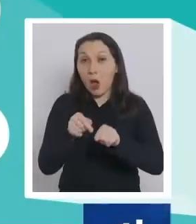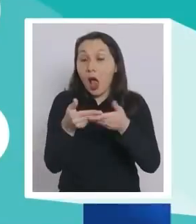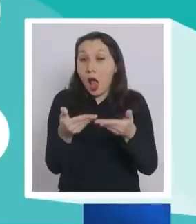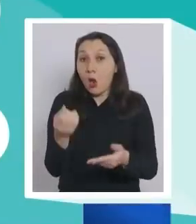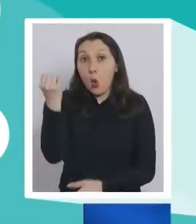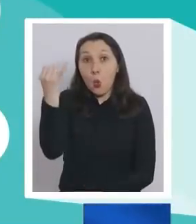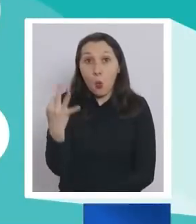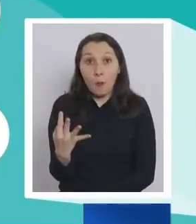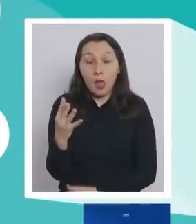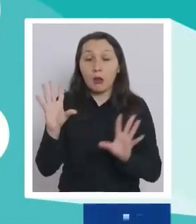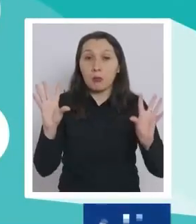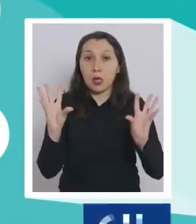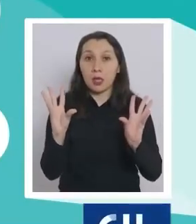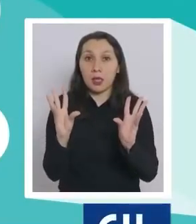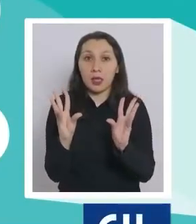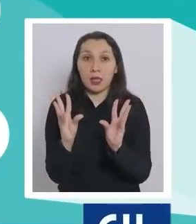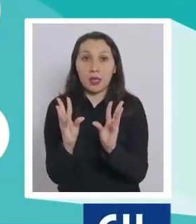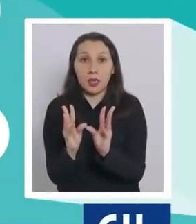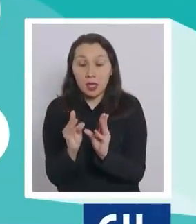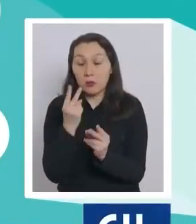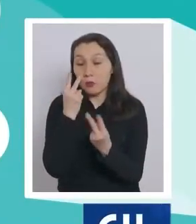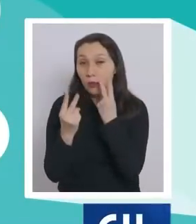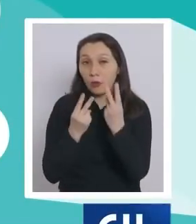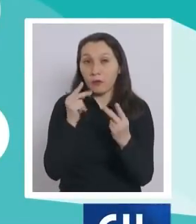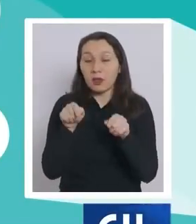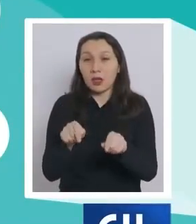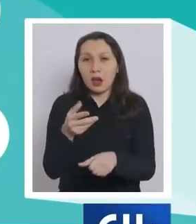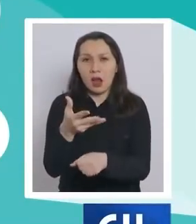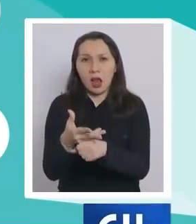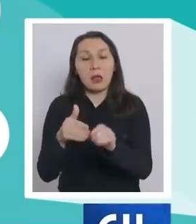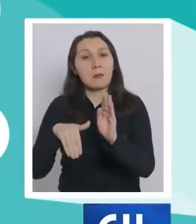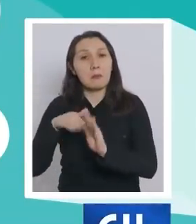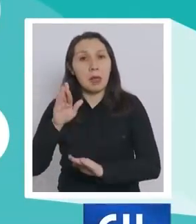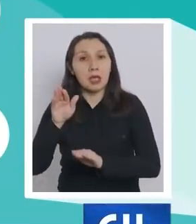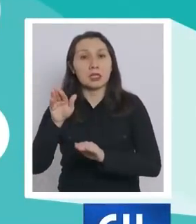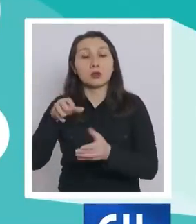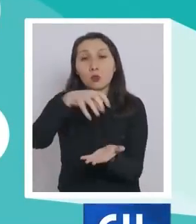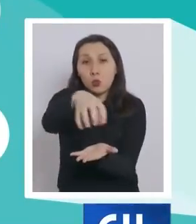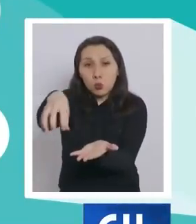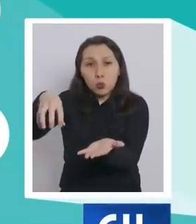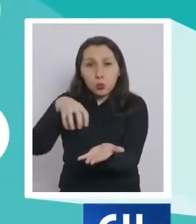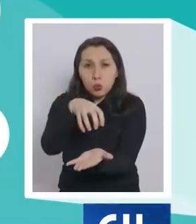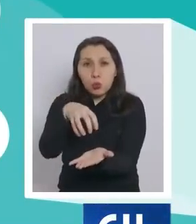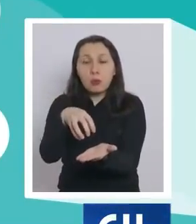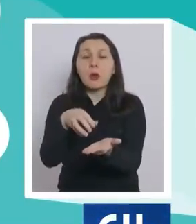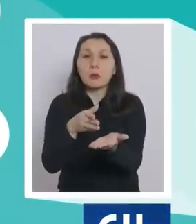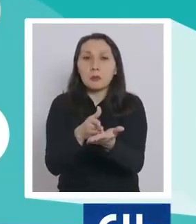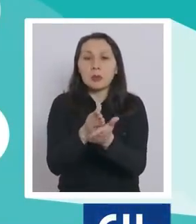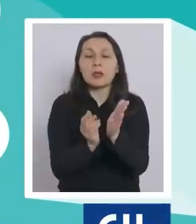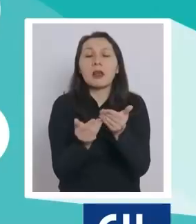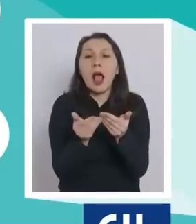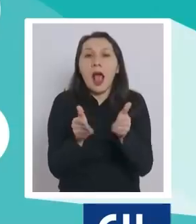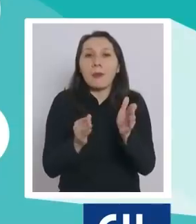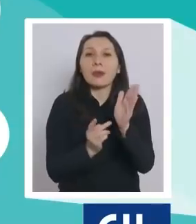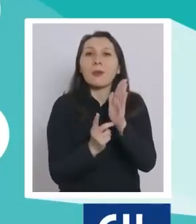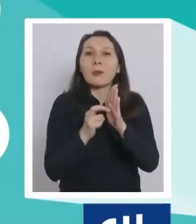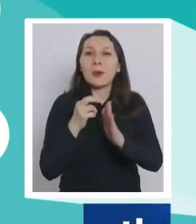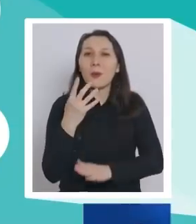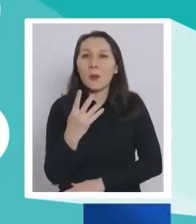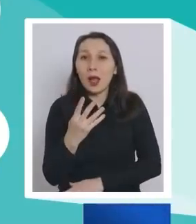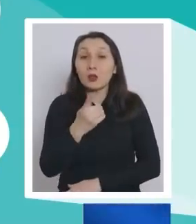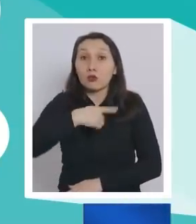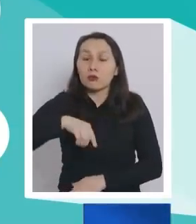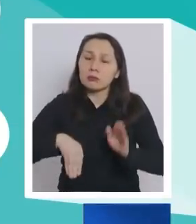los números de esta pandemia nos acompañan en un escenario en donde tenemos a la mayoría de las comunas en apertura, es cuando más